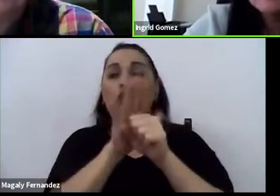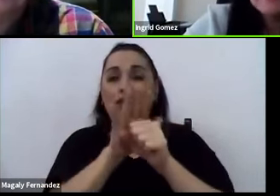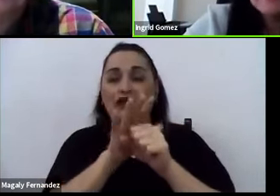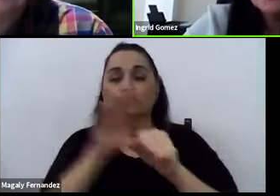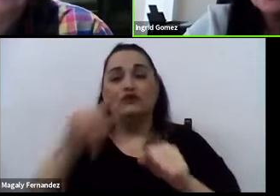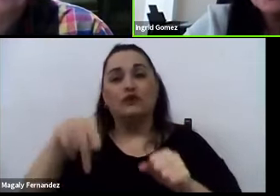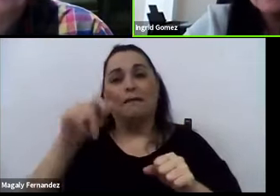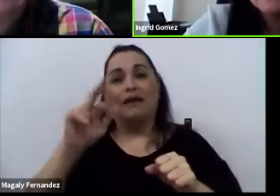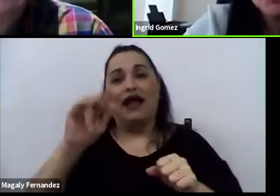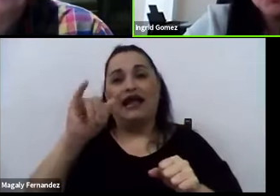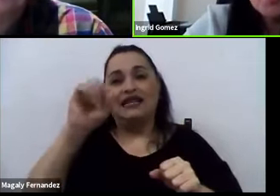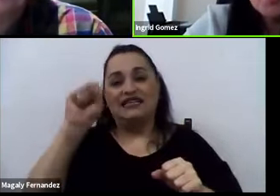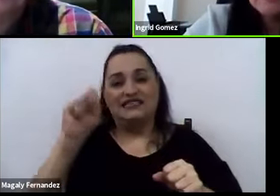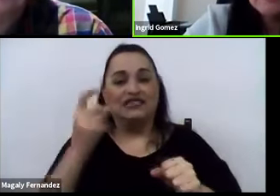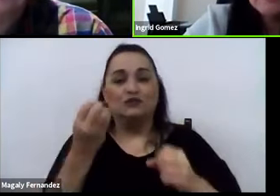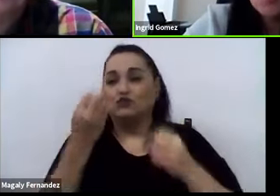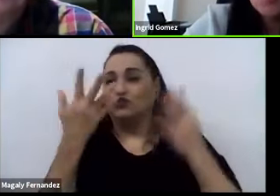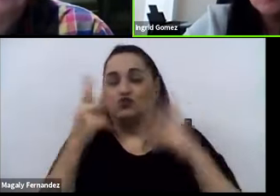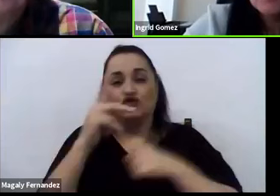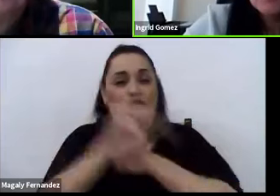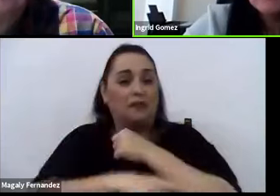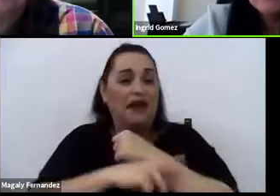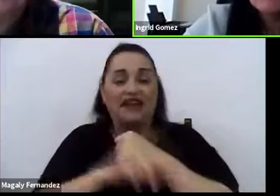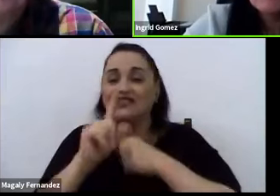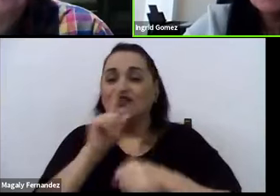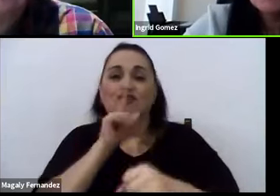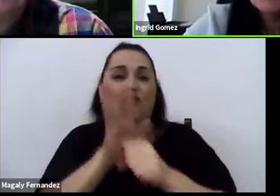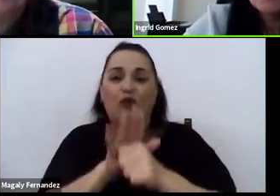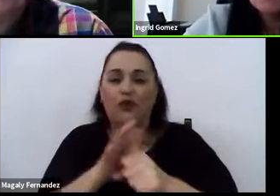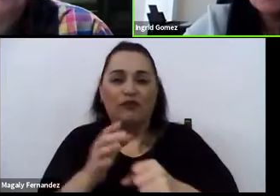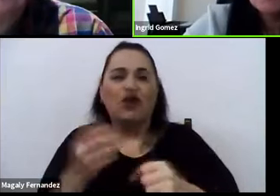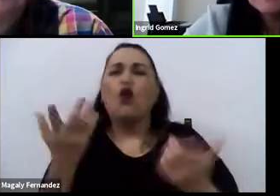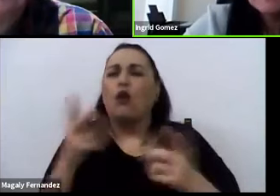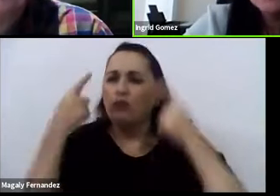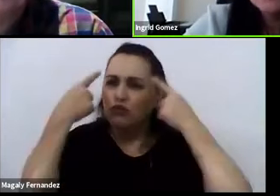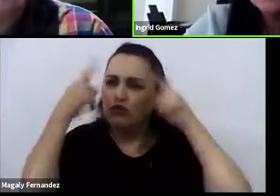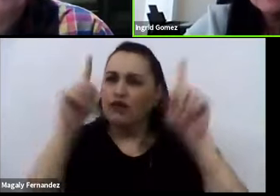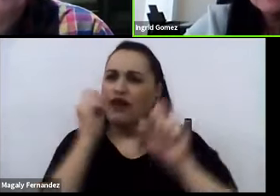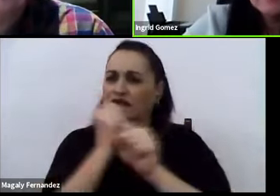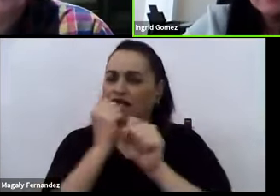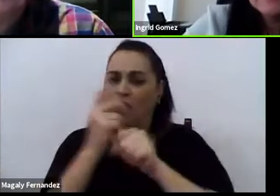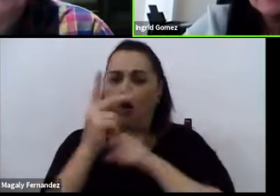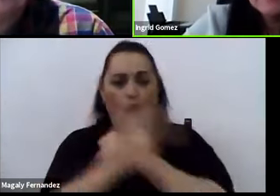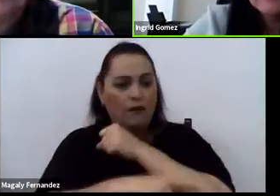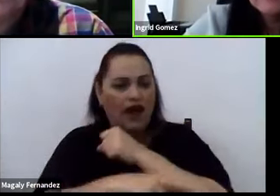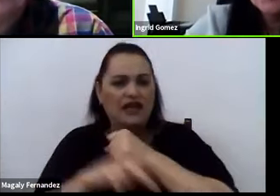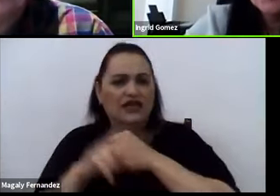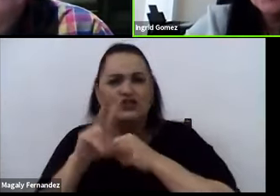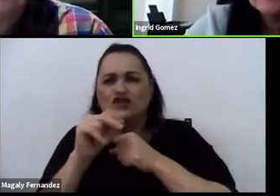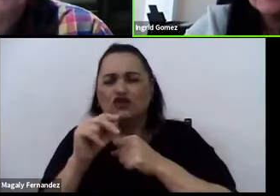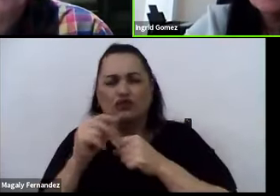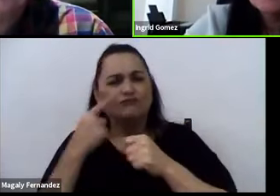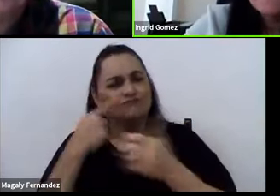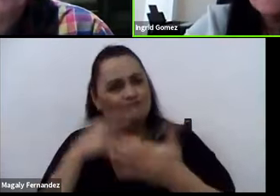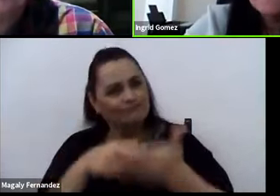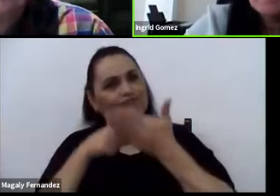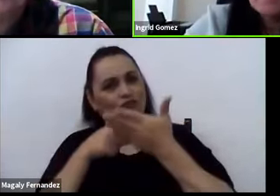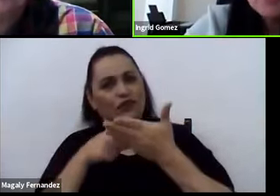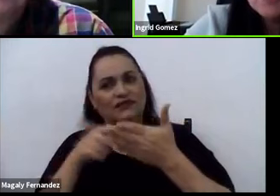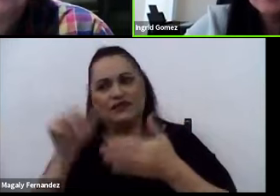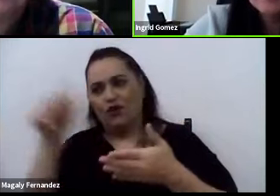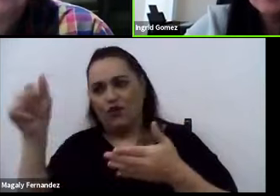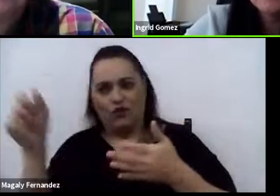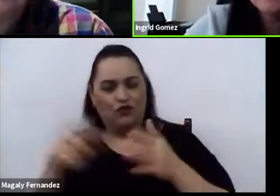que muchos países no cumplen, ¿cómo lograr que el trabajo de nuestro país no sea insignificante y que los países que